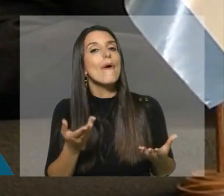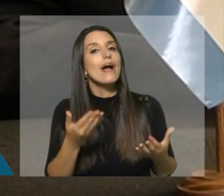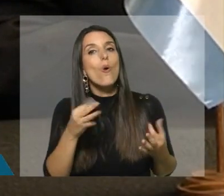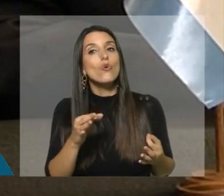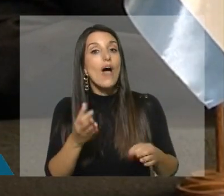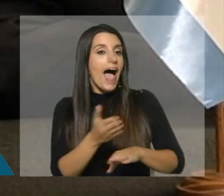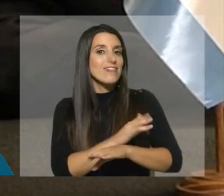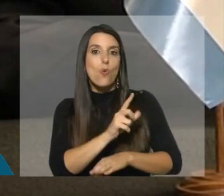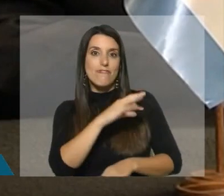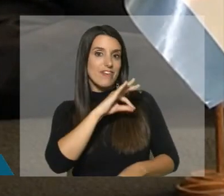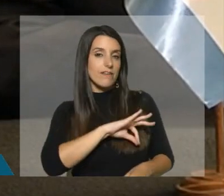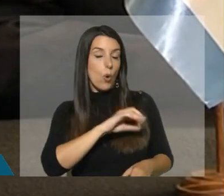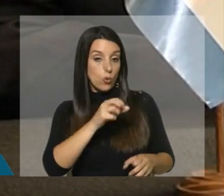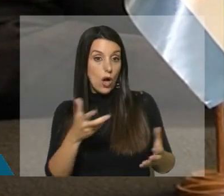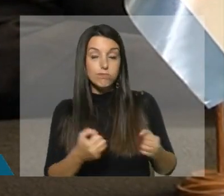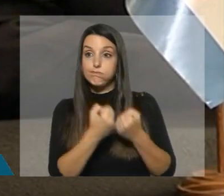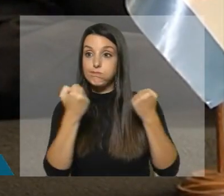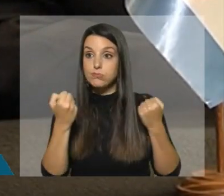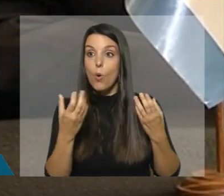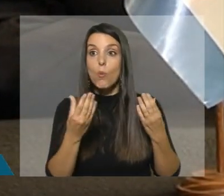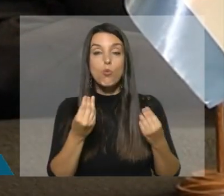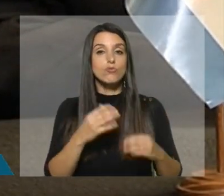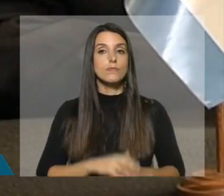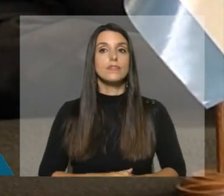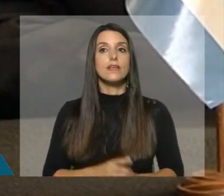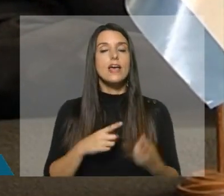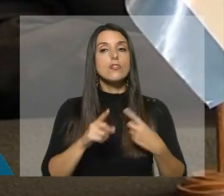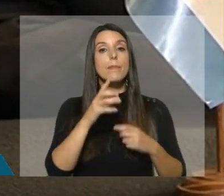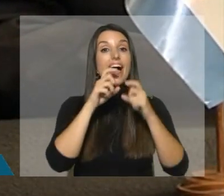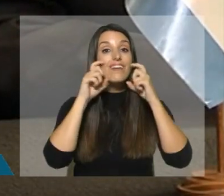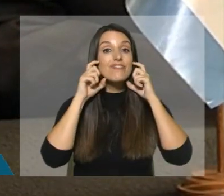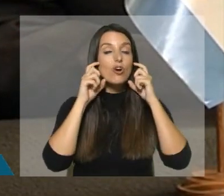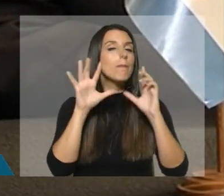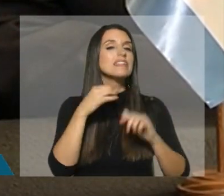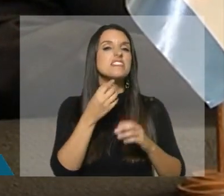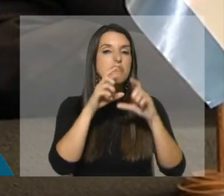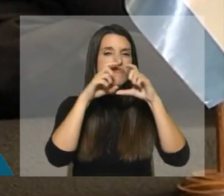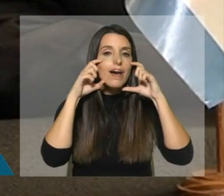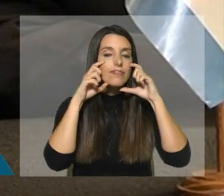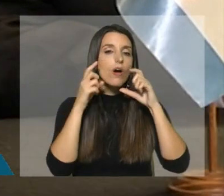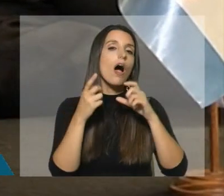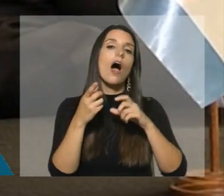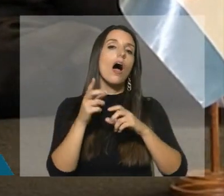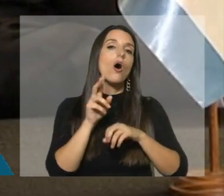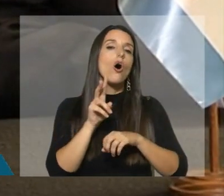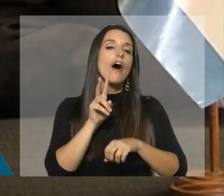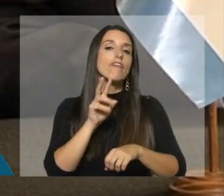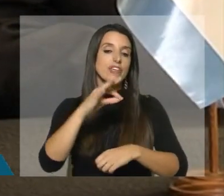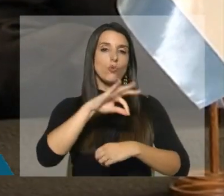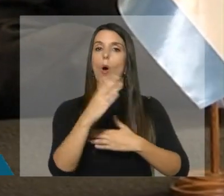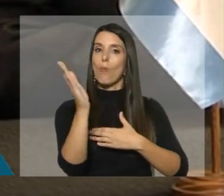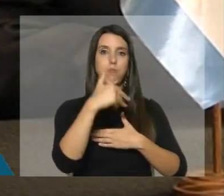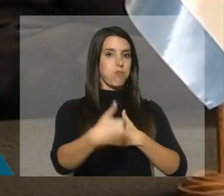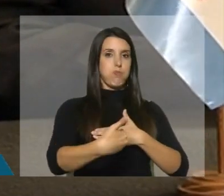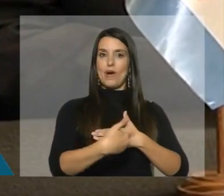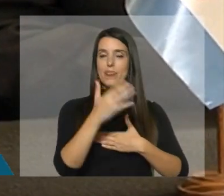circuló antes y tenemos un número muy importante de susceptibles. El barbijo es importante para prevenir todas las enfermedades respiratorias,